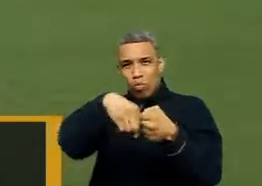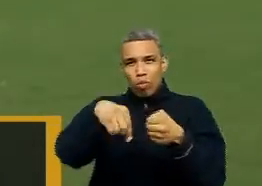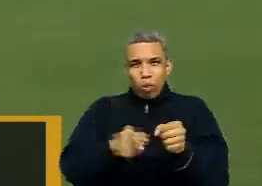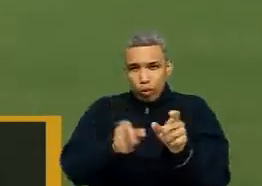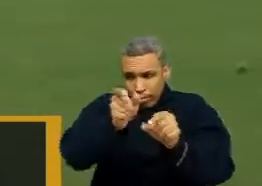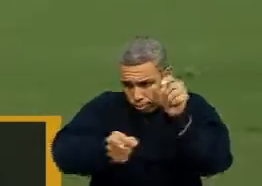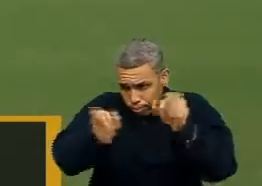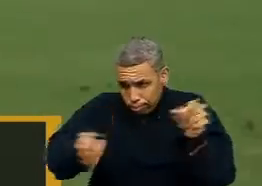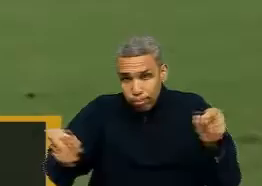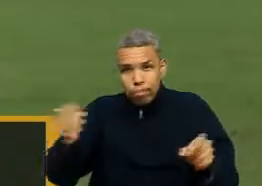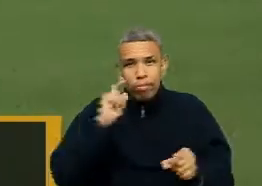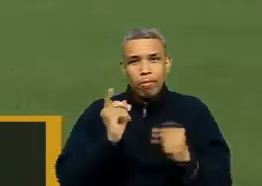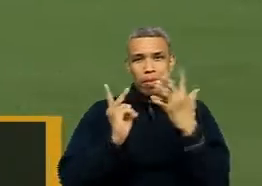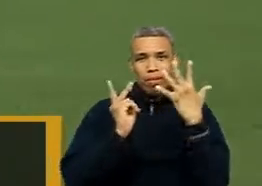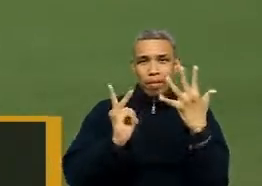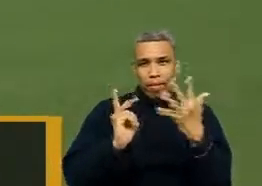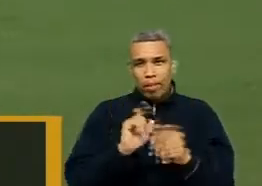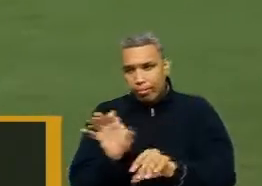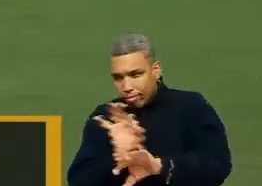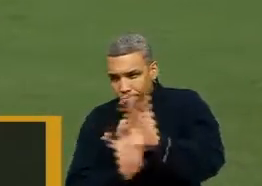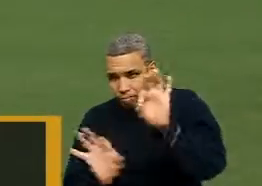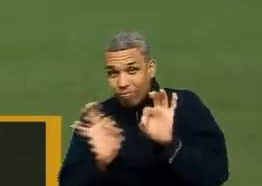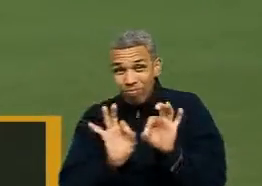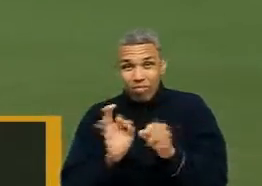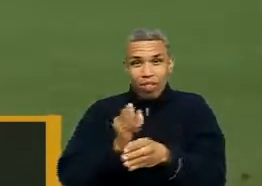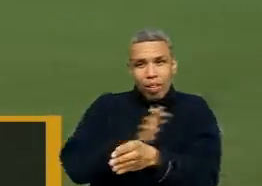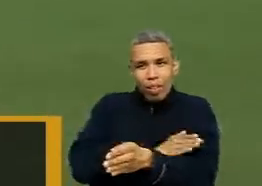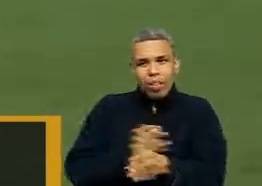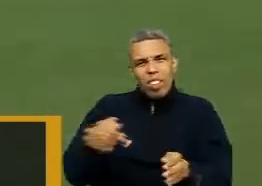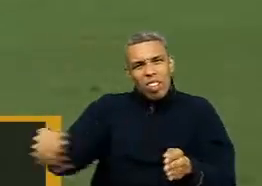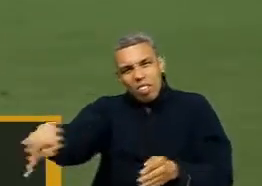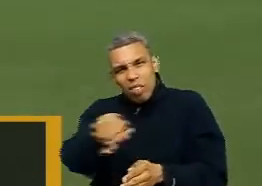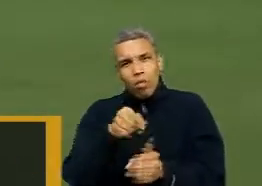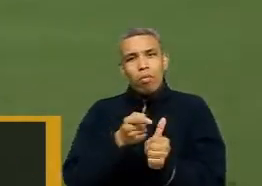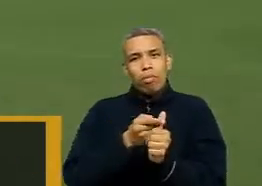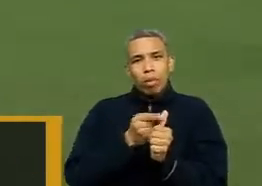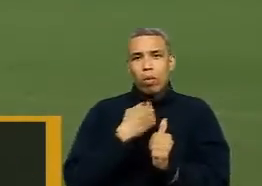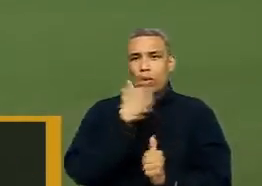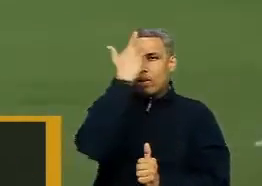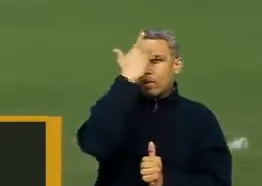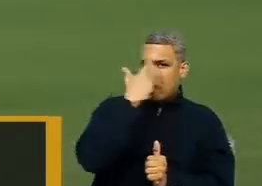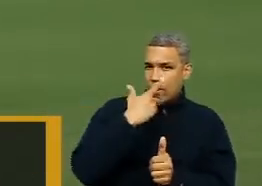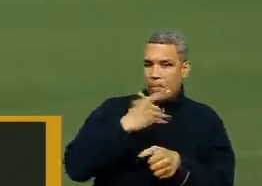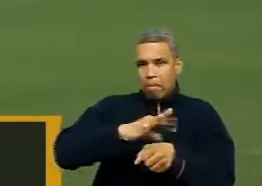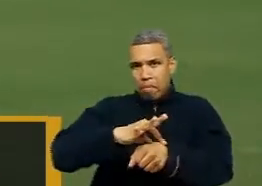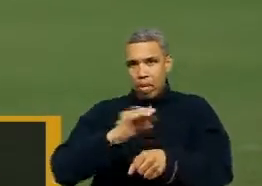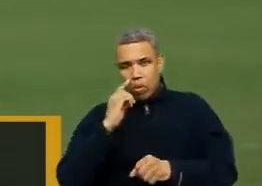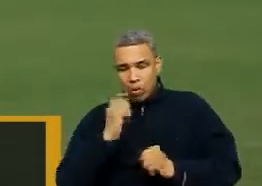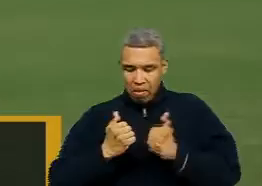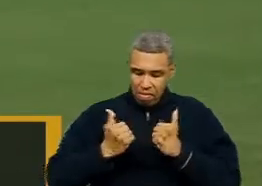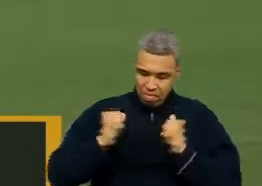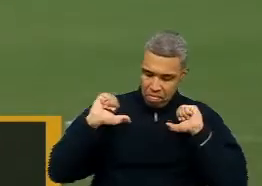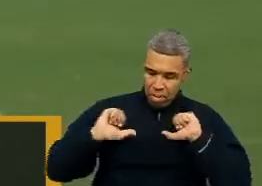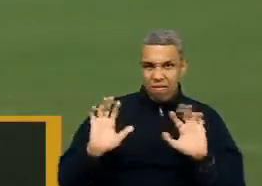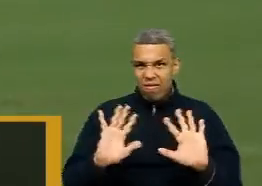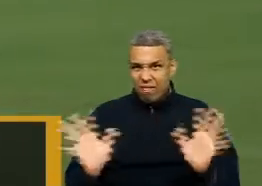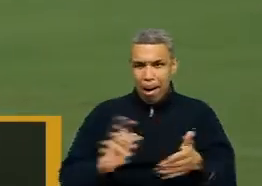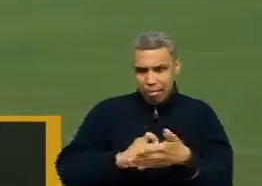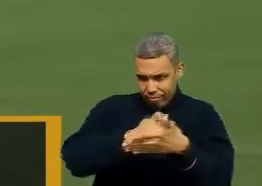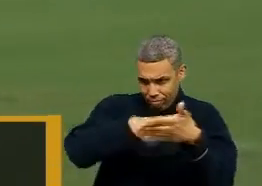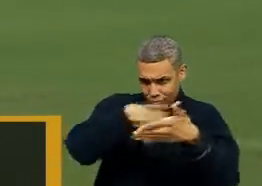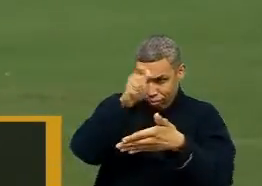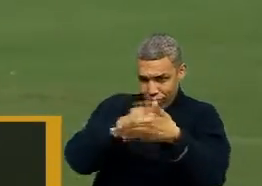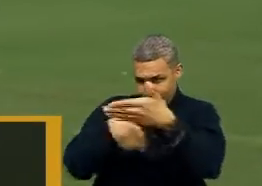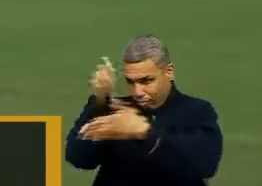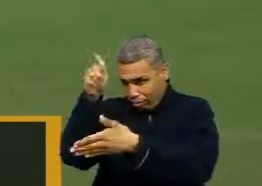que se presentaron hoy a entrenamiento y a exámenes médicos en el estadio Daniel Villa Zapata. La lista de jugadores que harán parte de este equipo y que serán ratificados una vez se han realizado